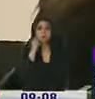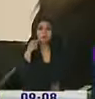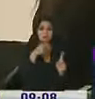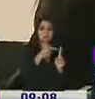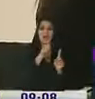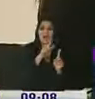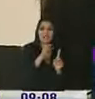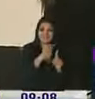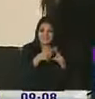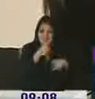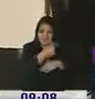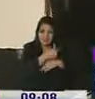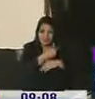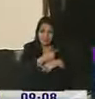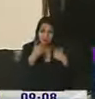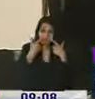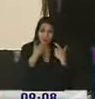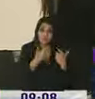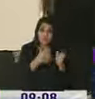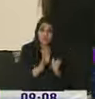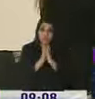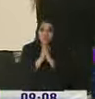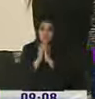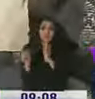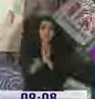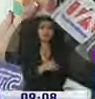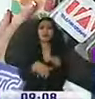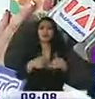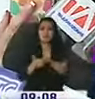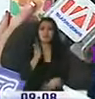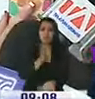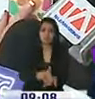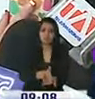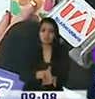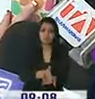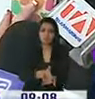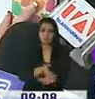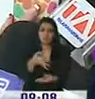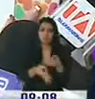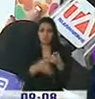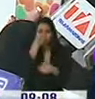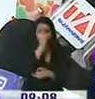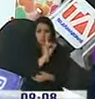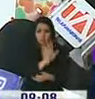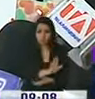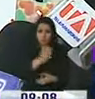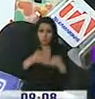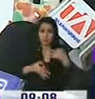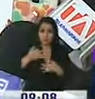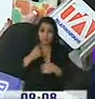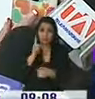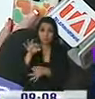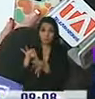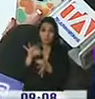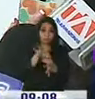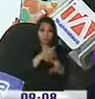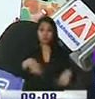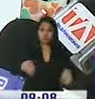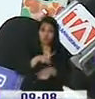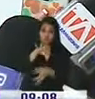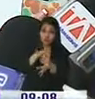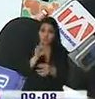La fiscalía se alista para presentar el recurso de casación. No fue un voto de mayoría. hay un voto salvado donde se